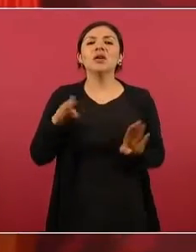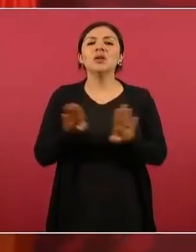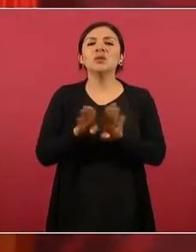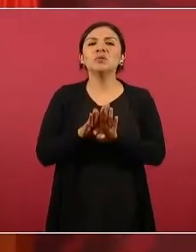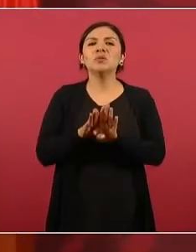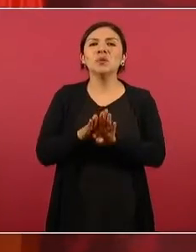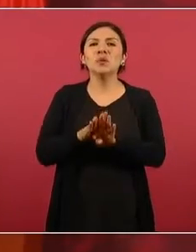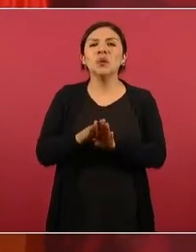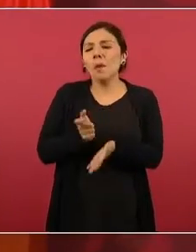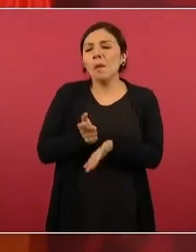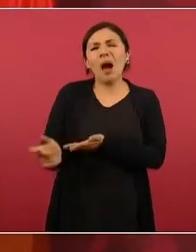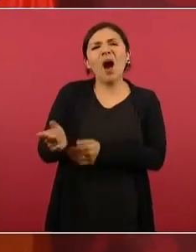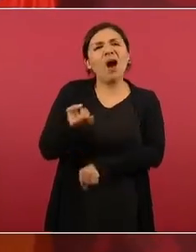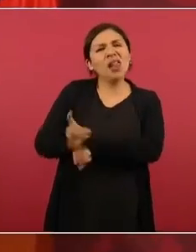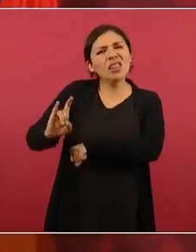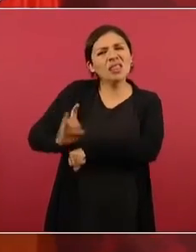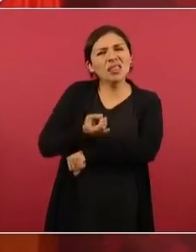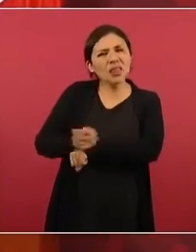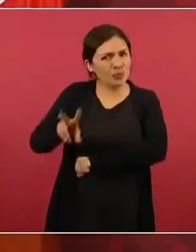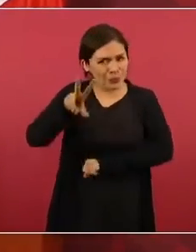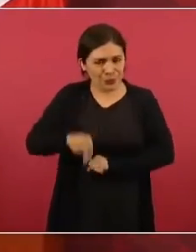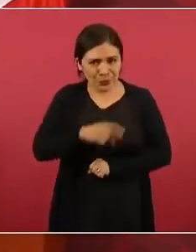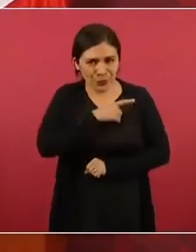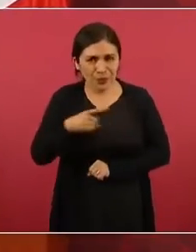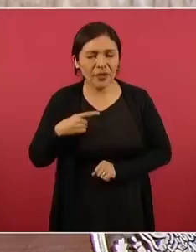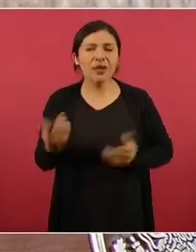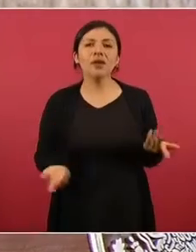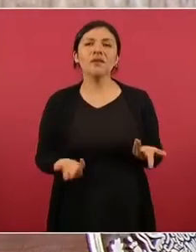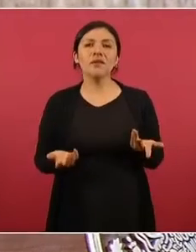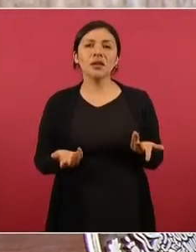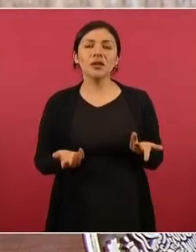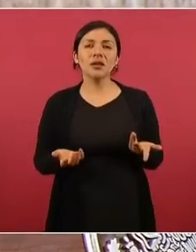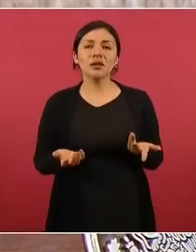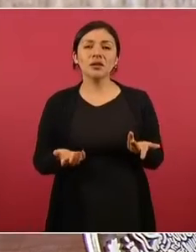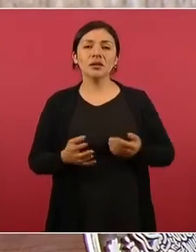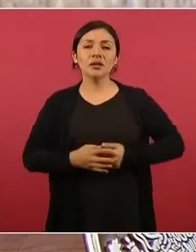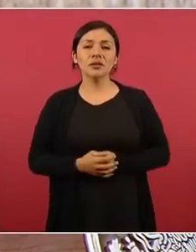el pago al trabajador.